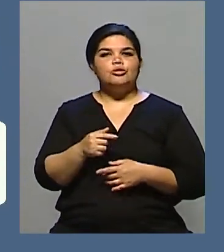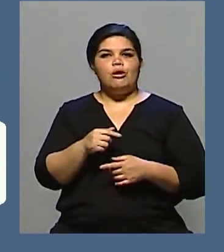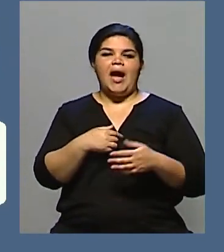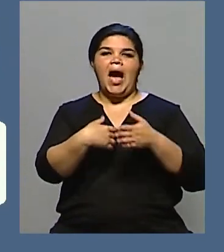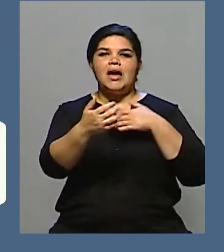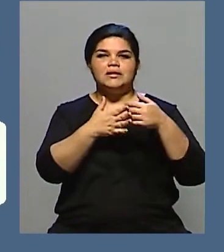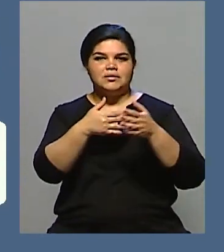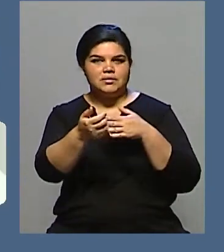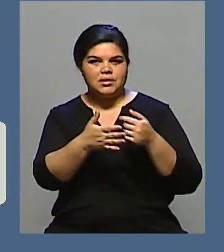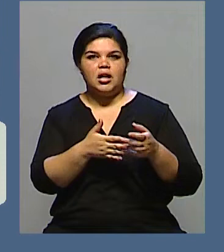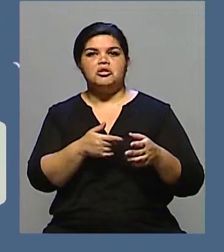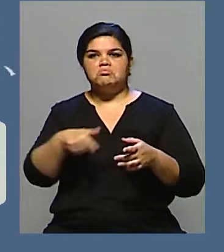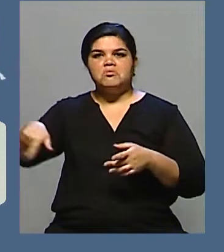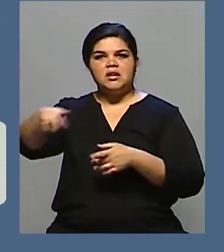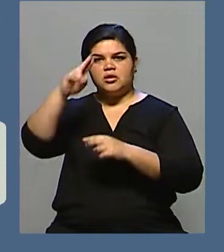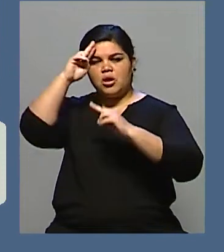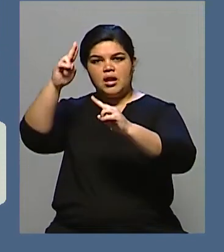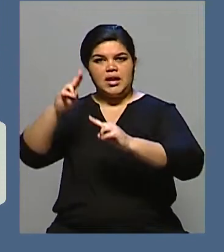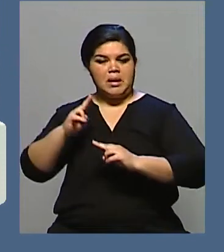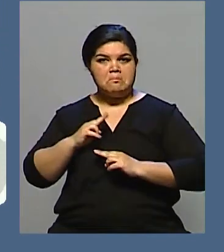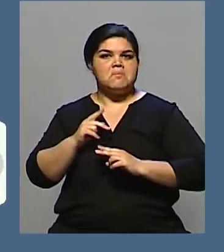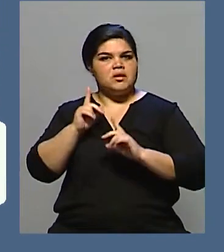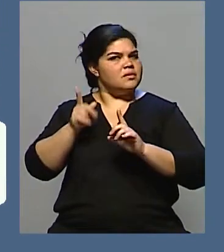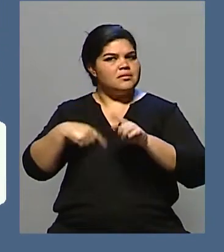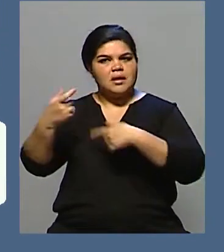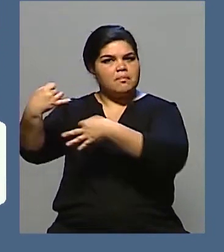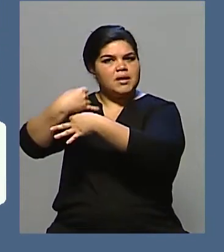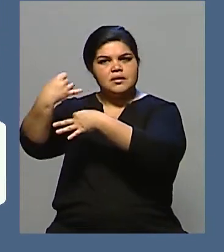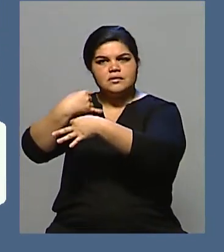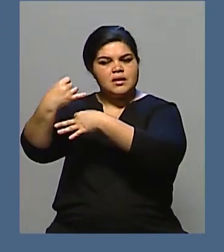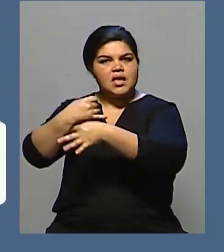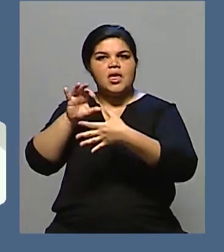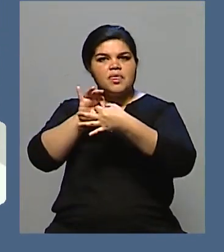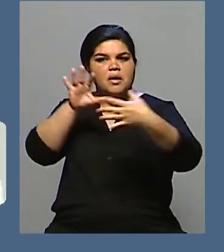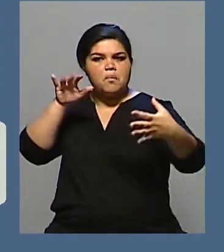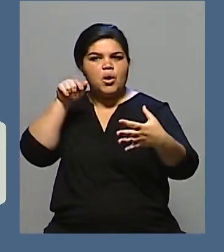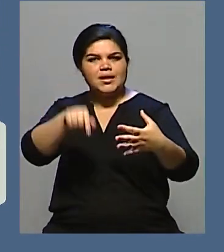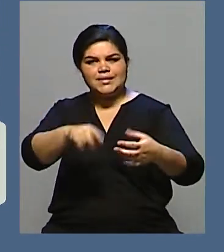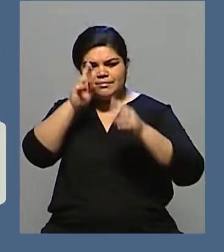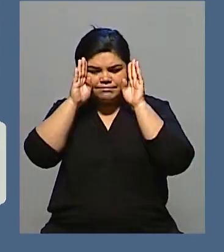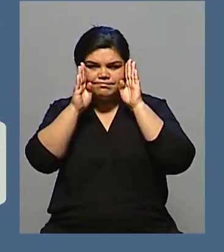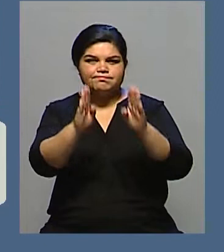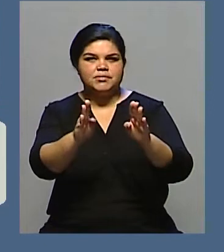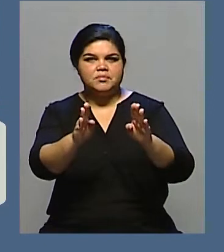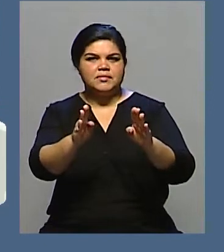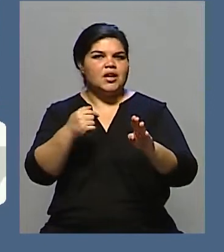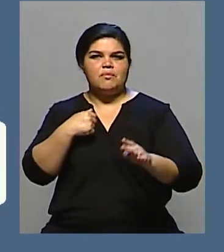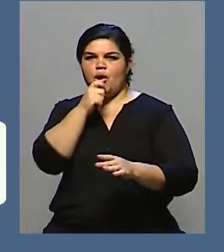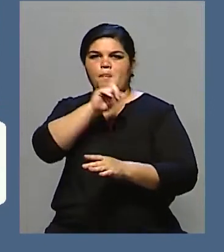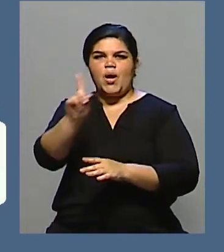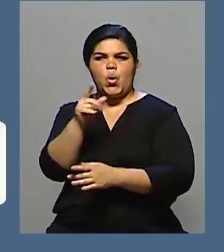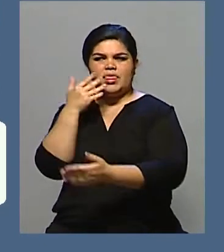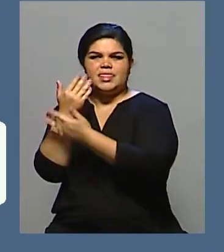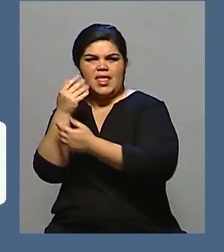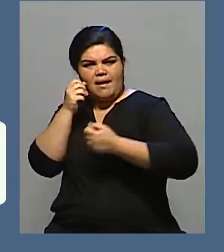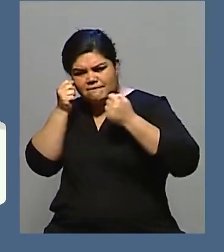el respeto de la democracia y de la libertad y soy totalmente antifascista. ¿Ok? Pero hay que decir, ¿cuál